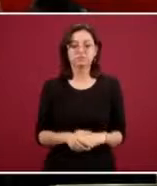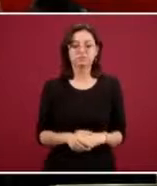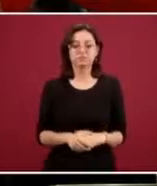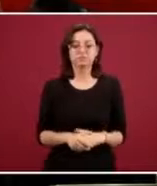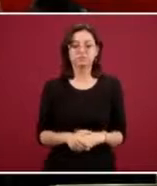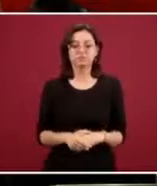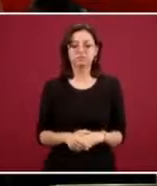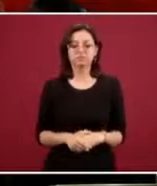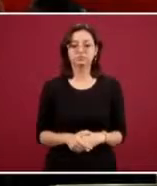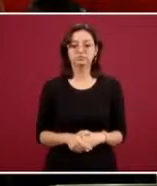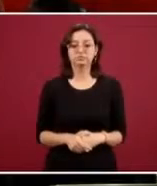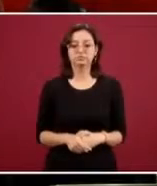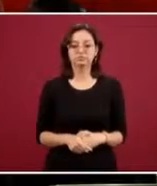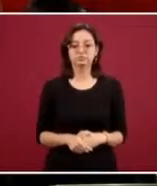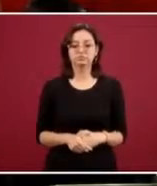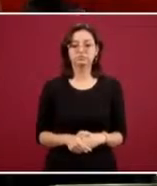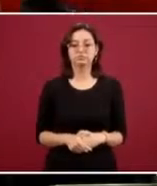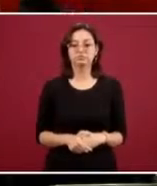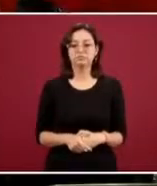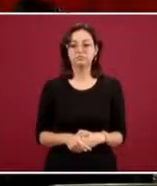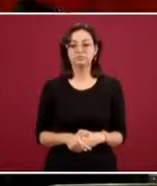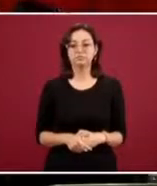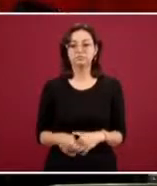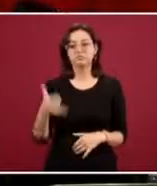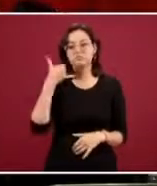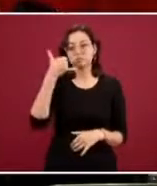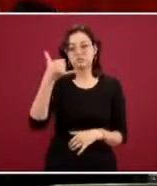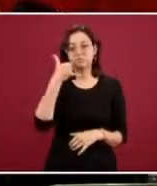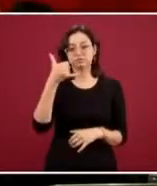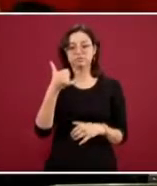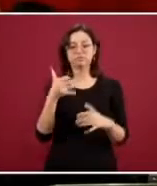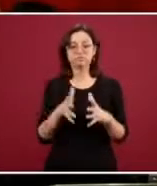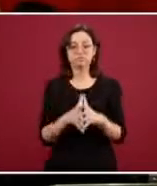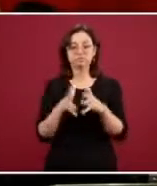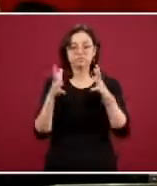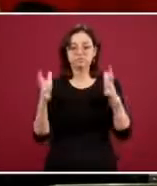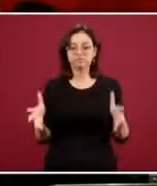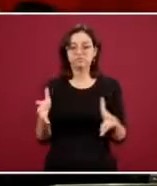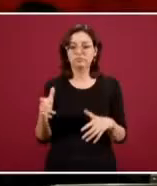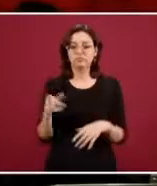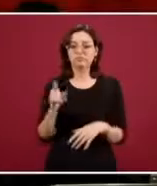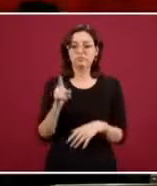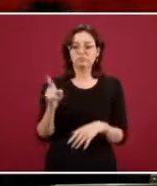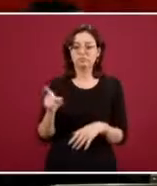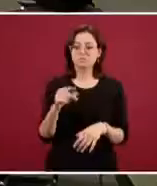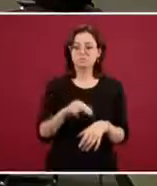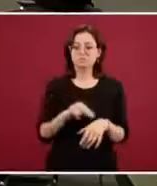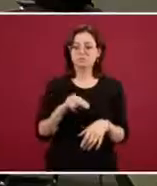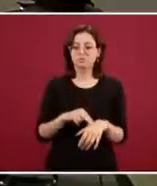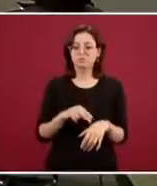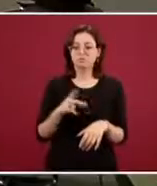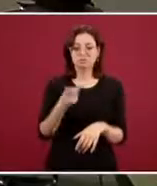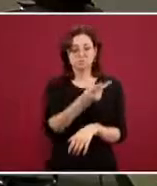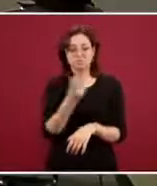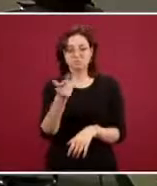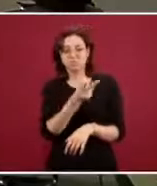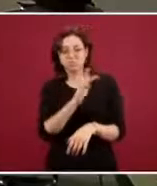¿Qué porcentaje? Las llamadas han aumentado. Yo creo que nos puede ayudar el doctor Sabiki o